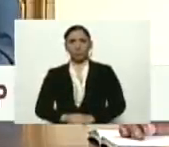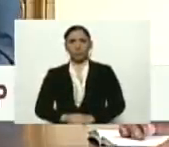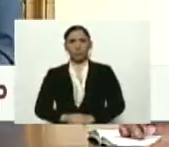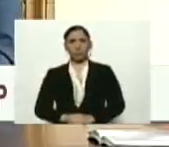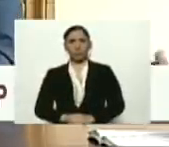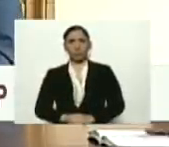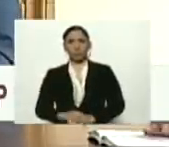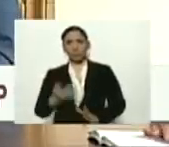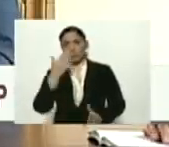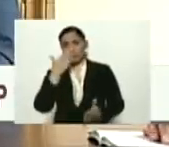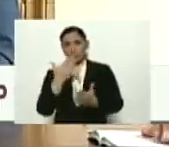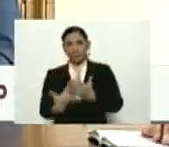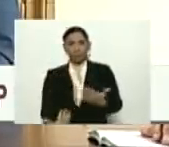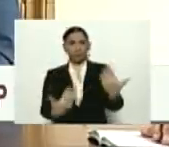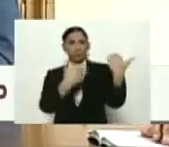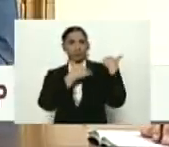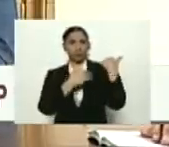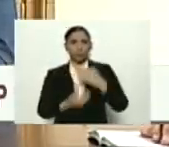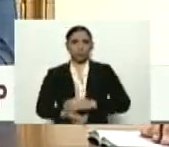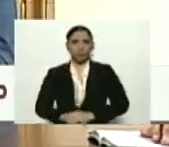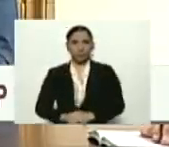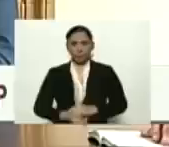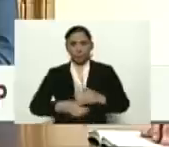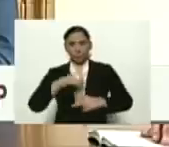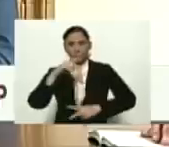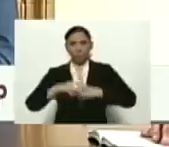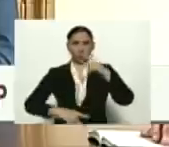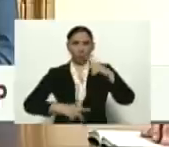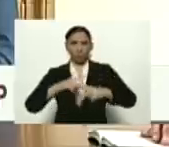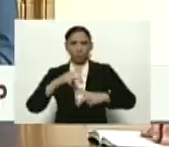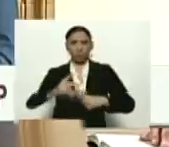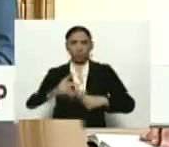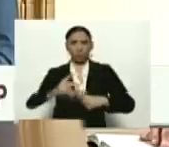al frente de los procesos.